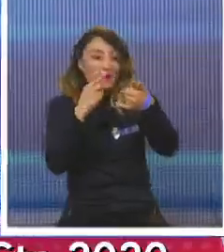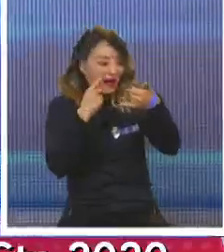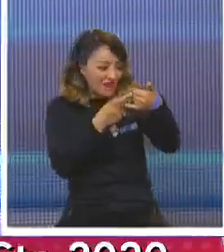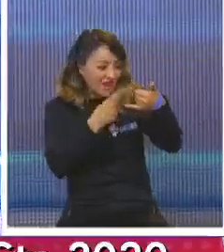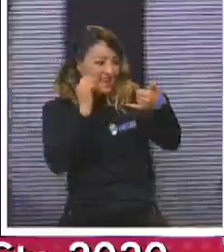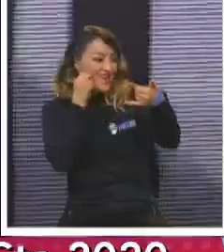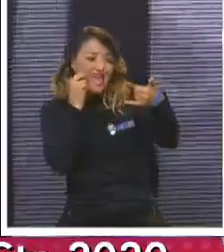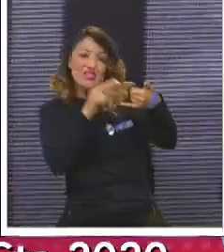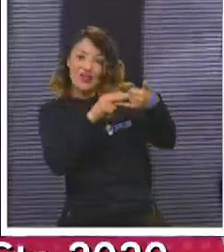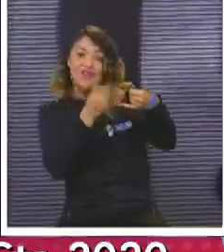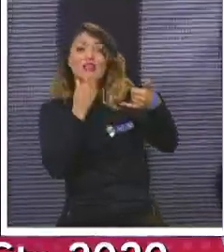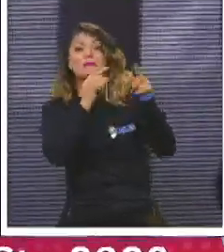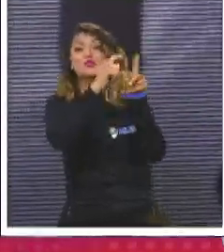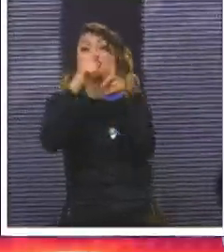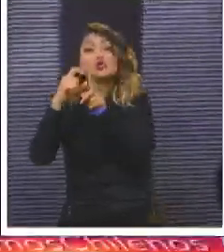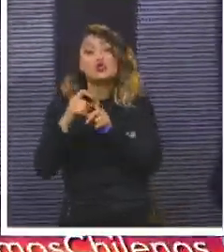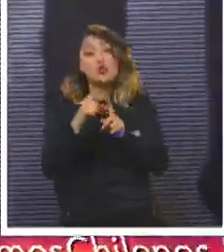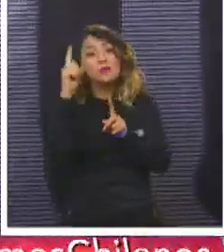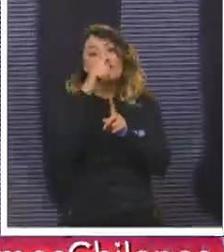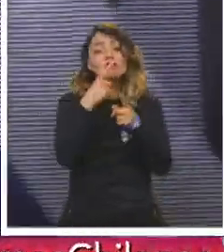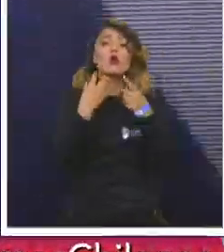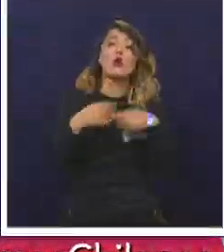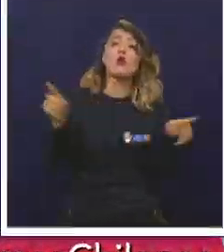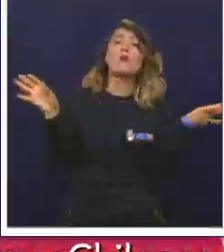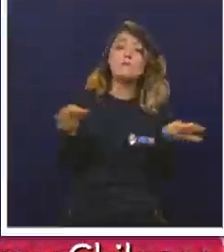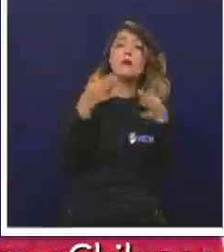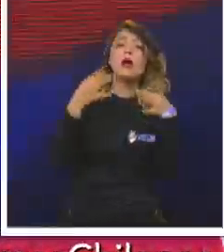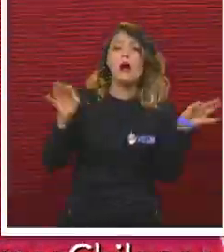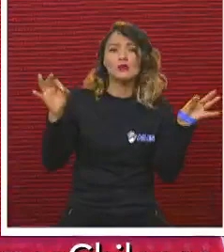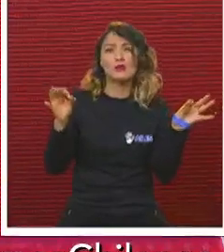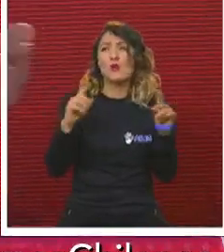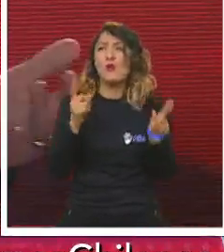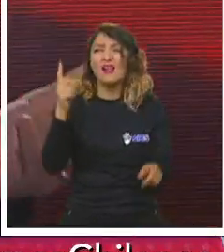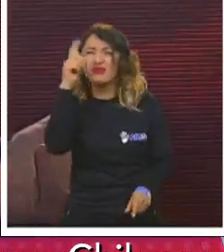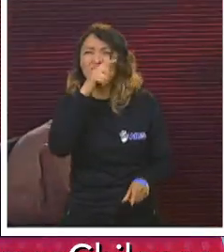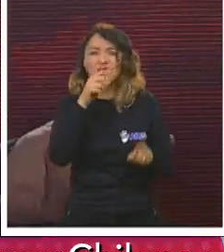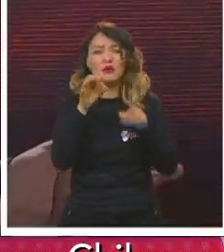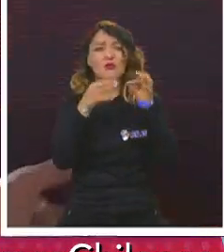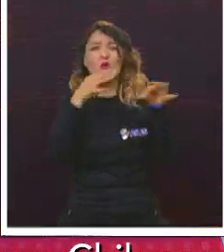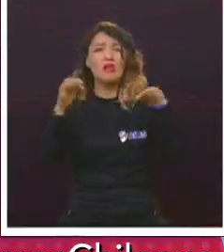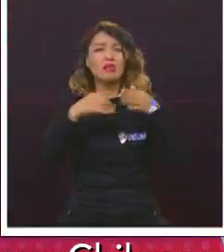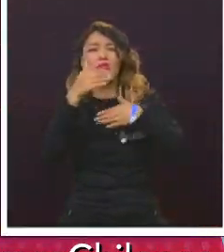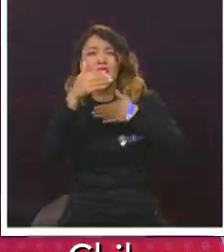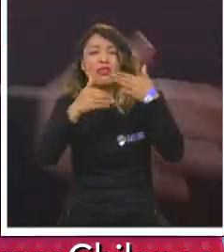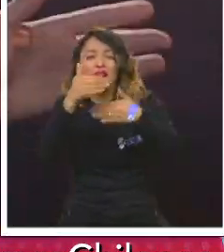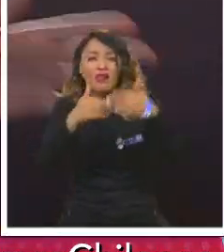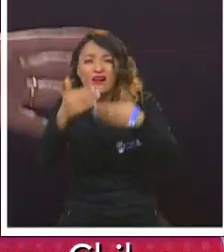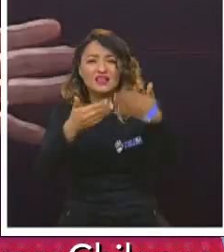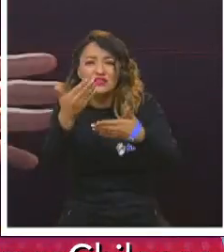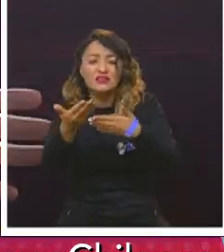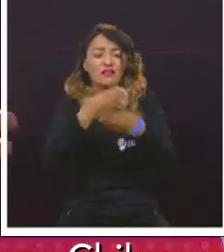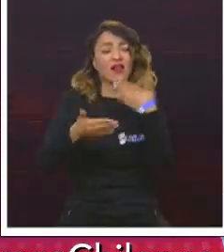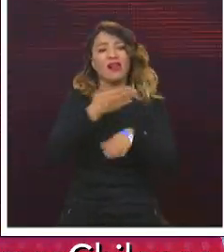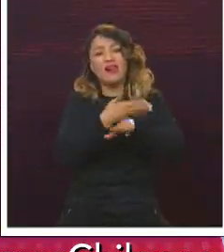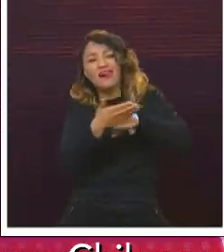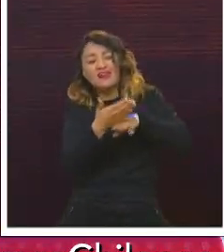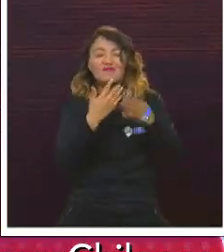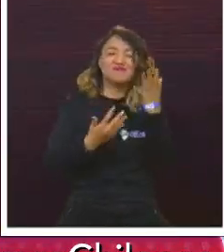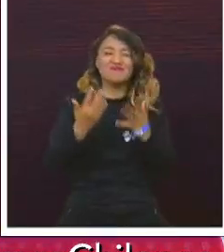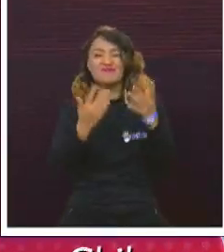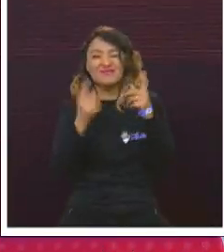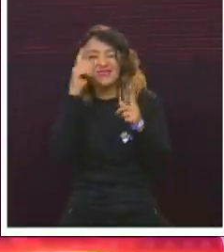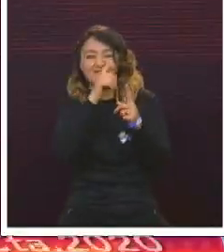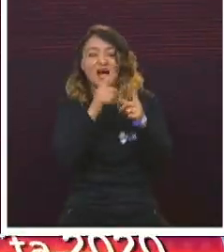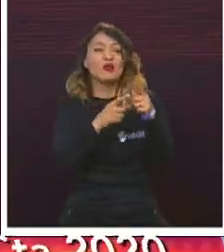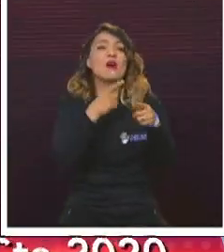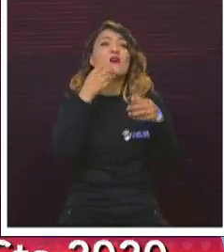sido difíciles también porque cantar el cumpleaños por Zoom... Igual todo desfasado, el cachado es una lata. Y nos falta el que le pone, ñeque, le pone el